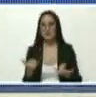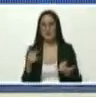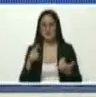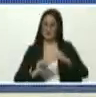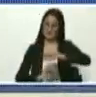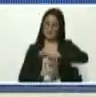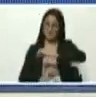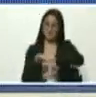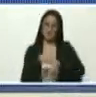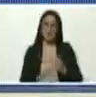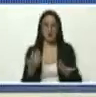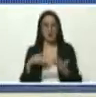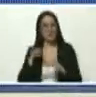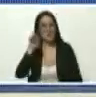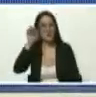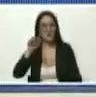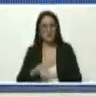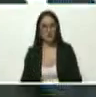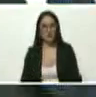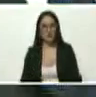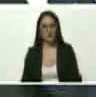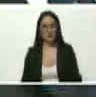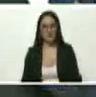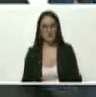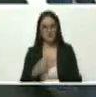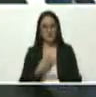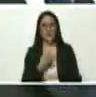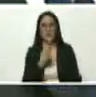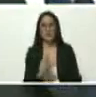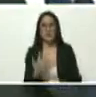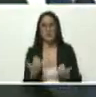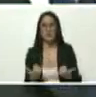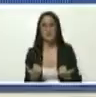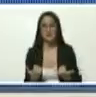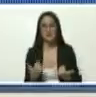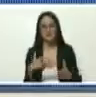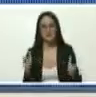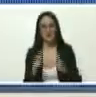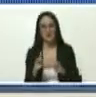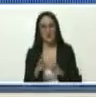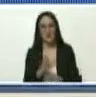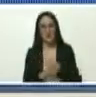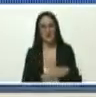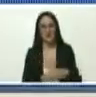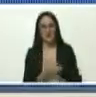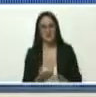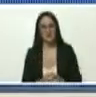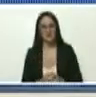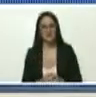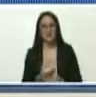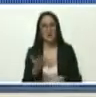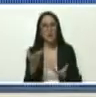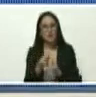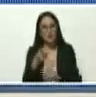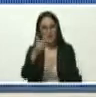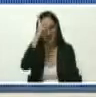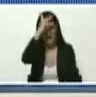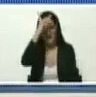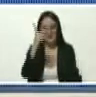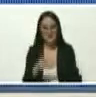que nos permite ir hacia el futuro. Y lo digo y lo he dicho ya en mis reuniones con su excelencia Tariq El Aissami.